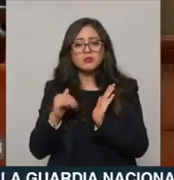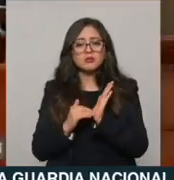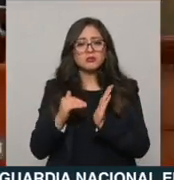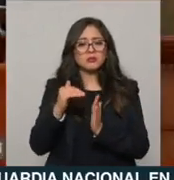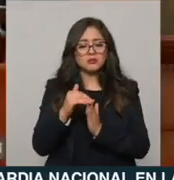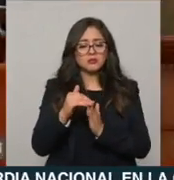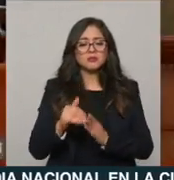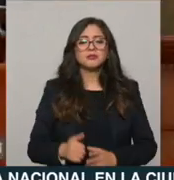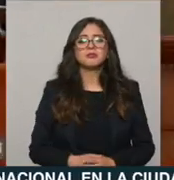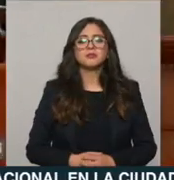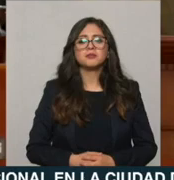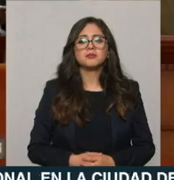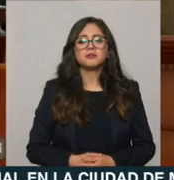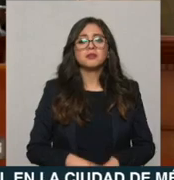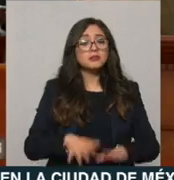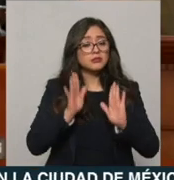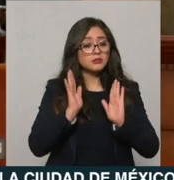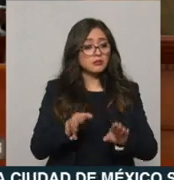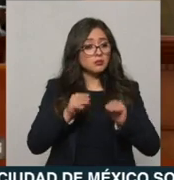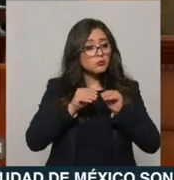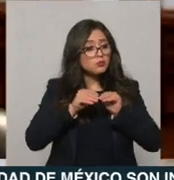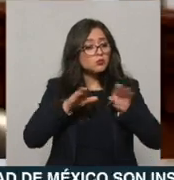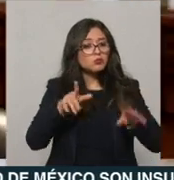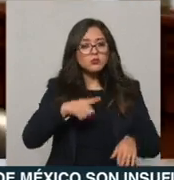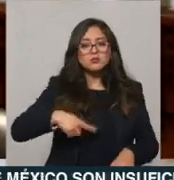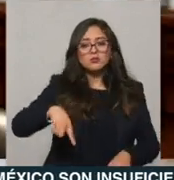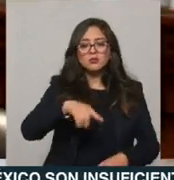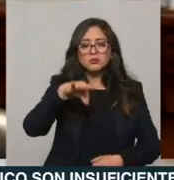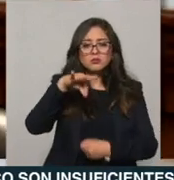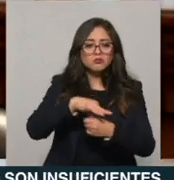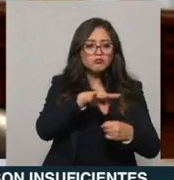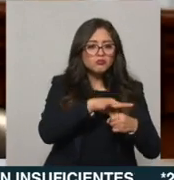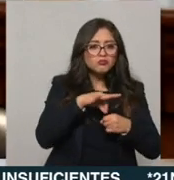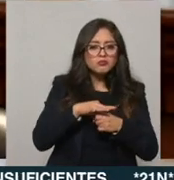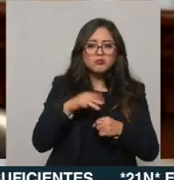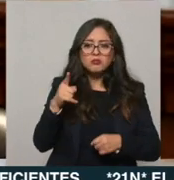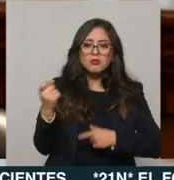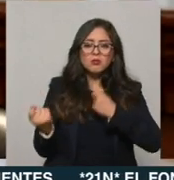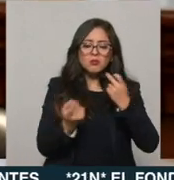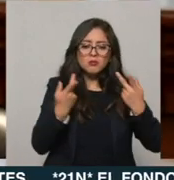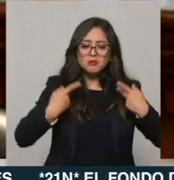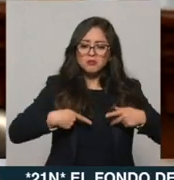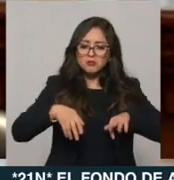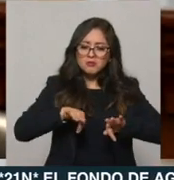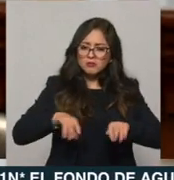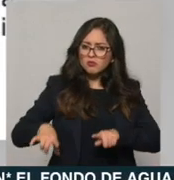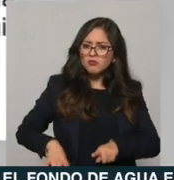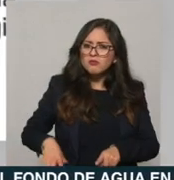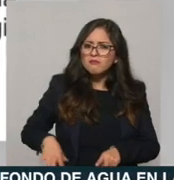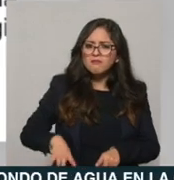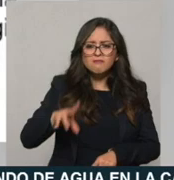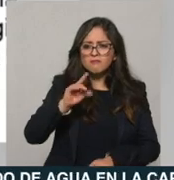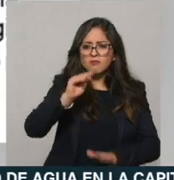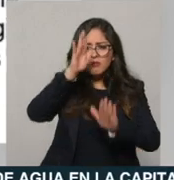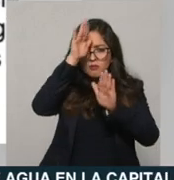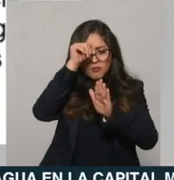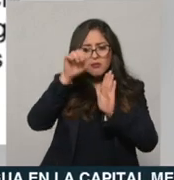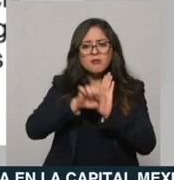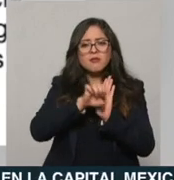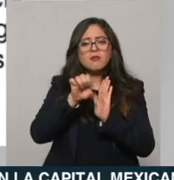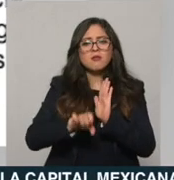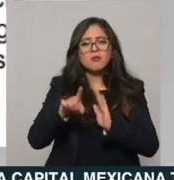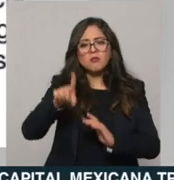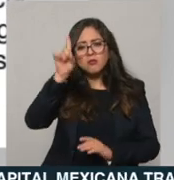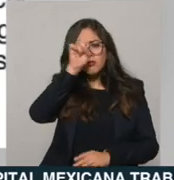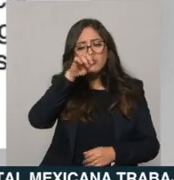pesos. Al darse a conocer el resultado de la votación, el descontento de algunos funcionarios no se hizo esperar, como fue el caso del